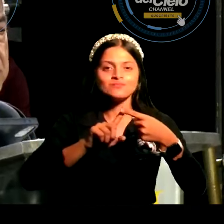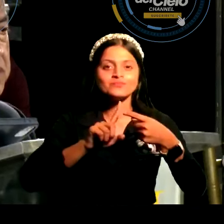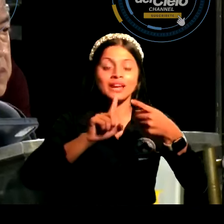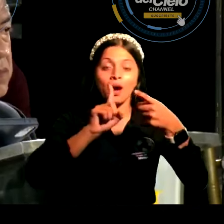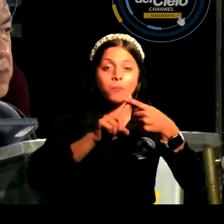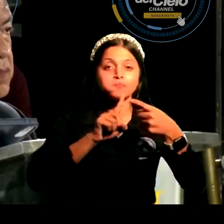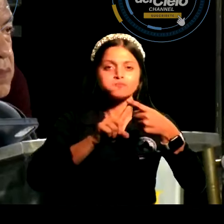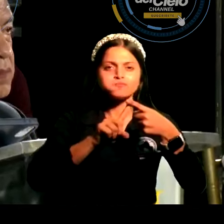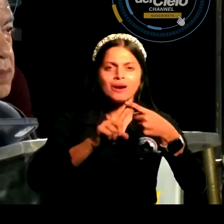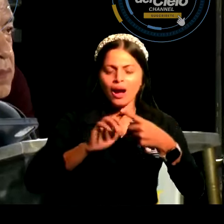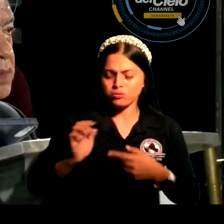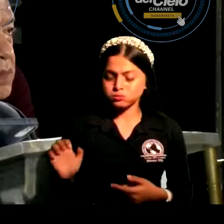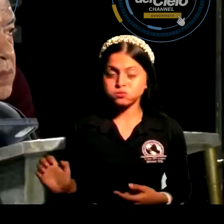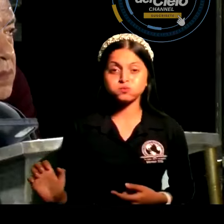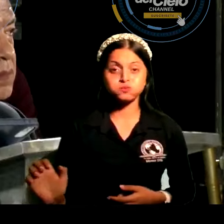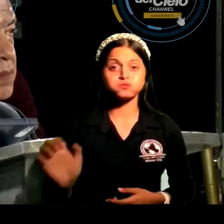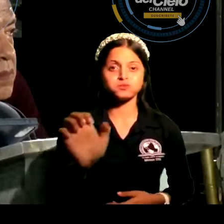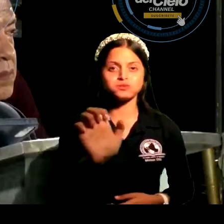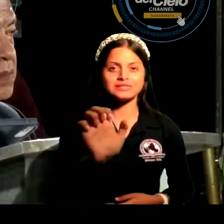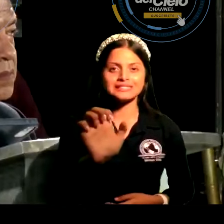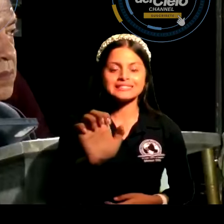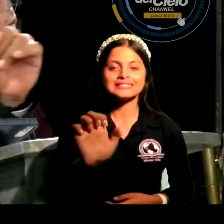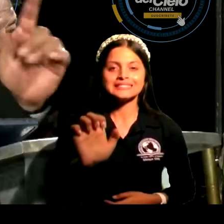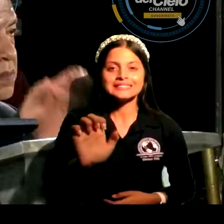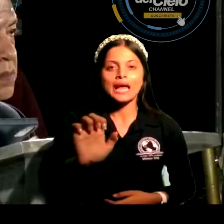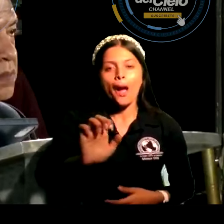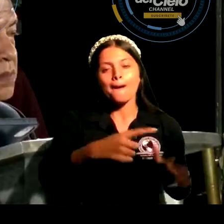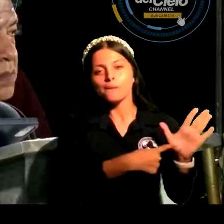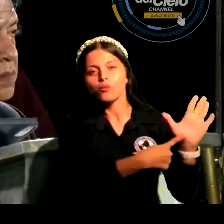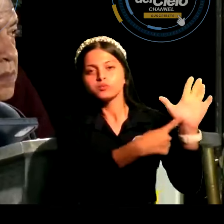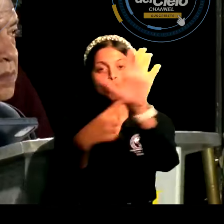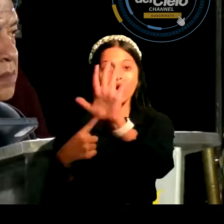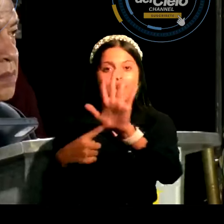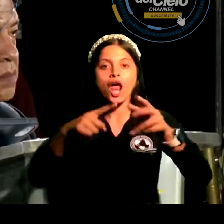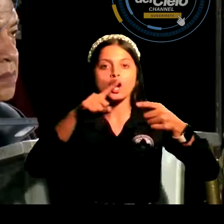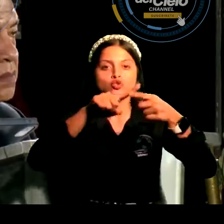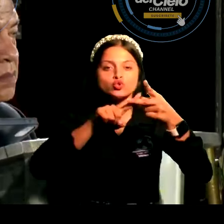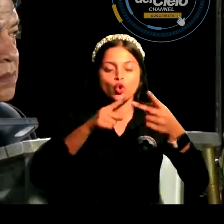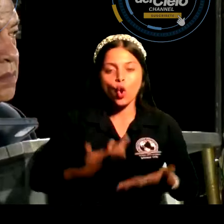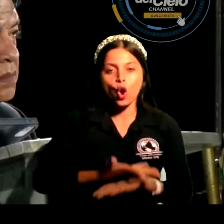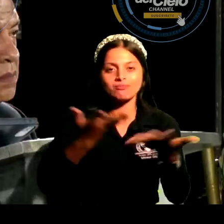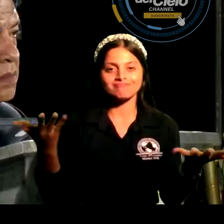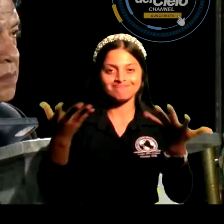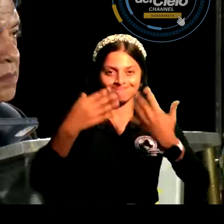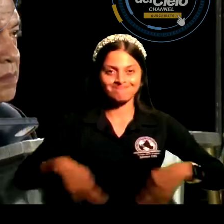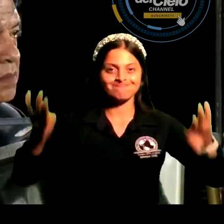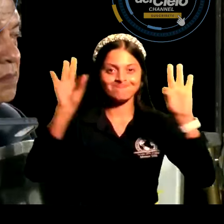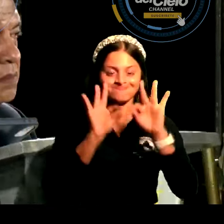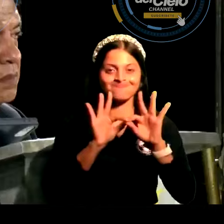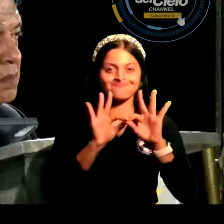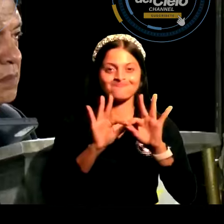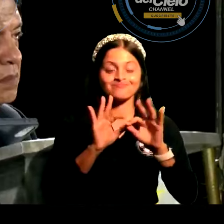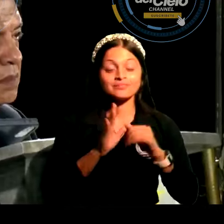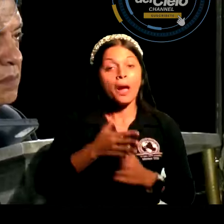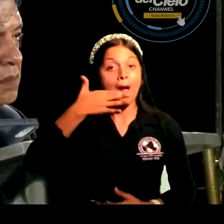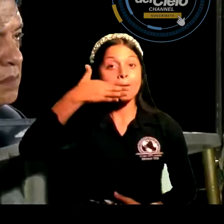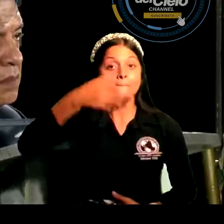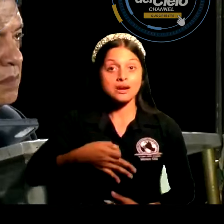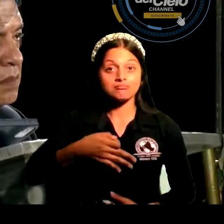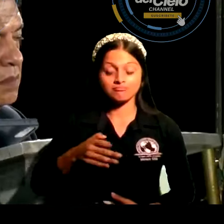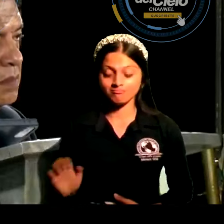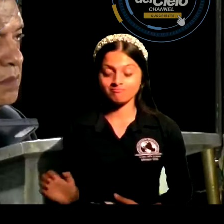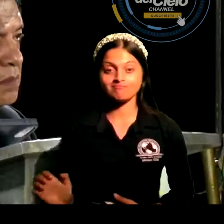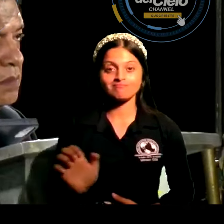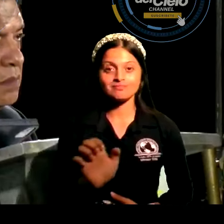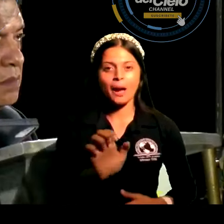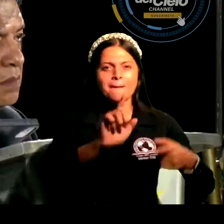La primera parte del evangelio enfatiza dos cosas importantes. El verdadero evangelio lo primero